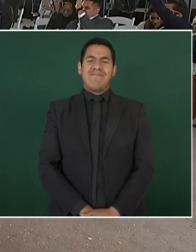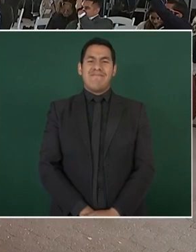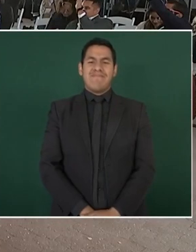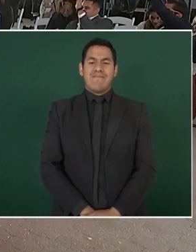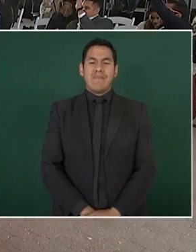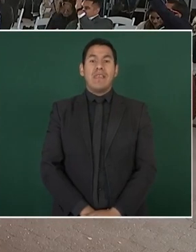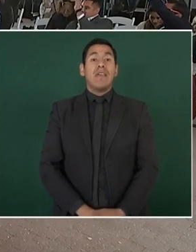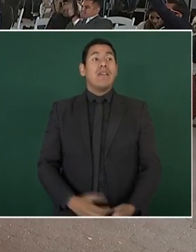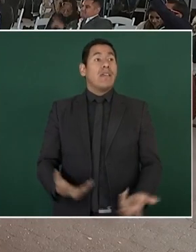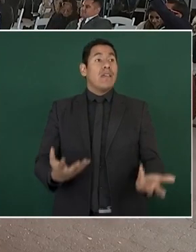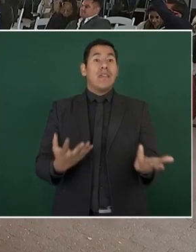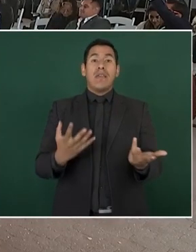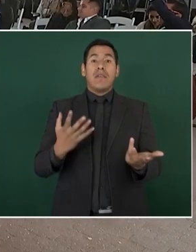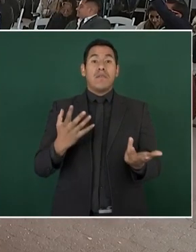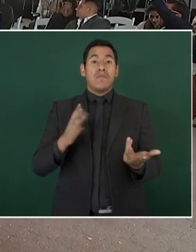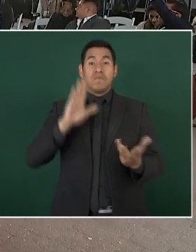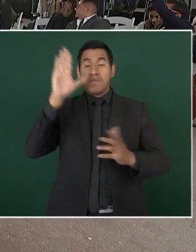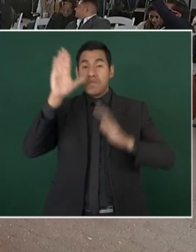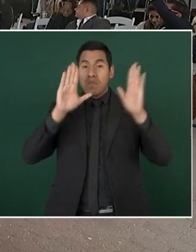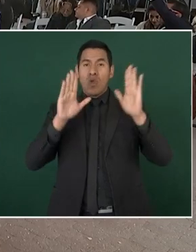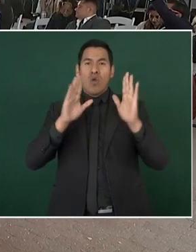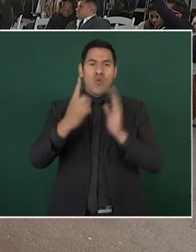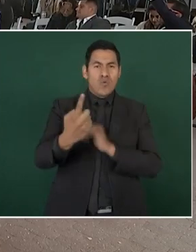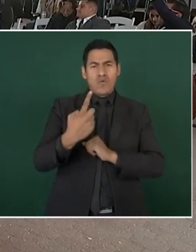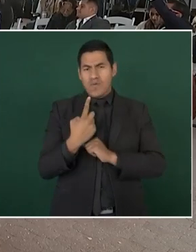Uno y uno, ¿no?